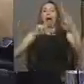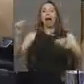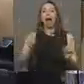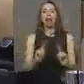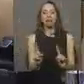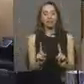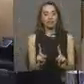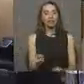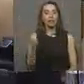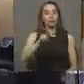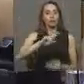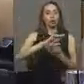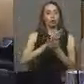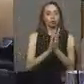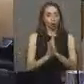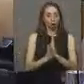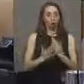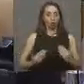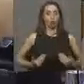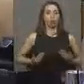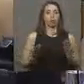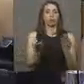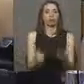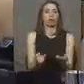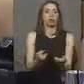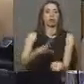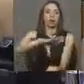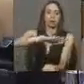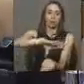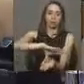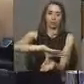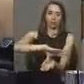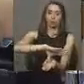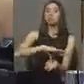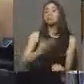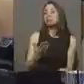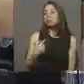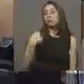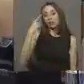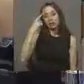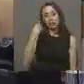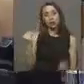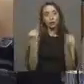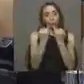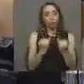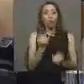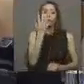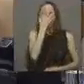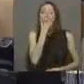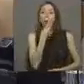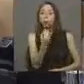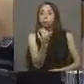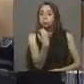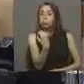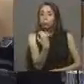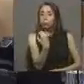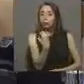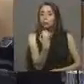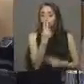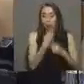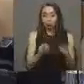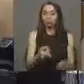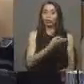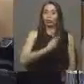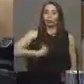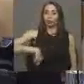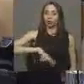signifique, repito, que todos nos pongamos a disposición del país. Creo que una forma hermosa de demostrar que nosotros